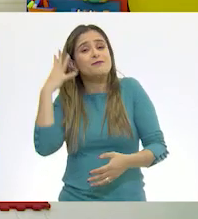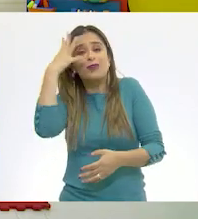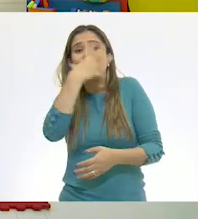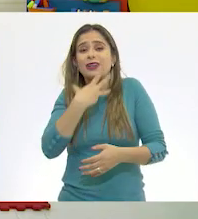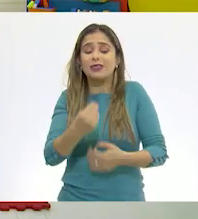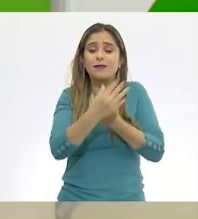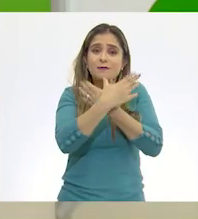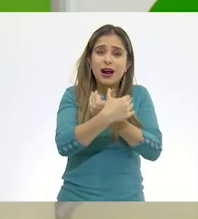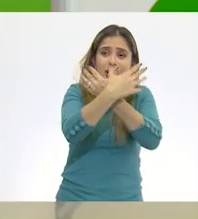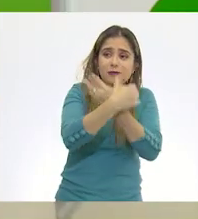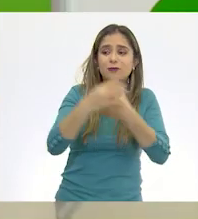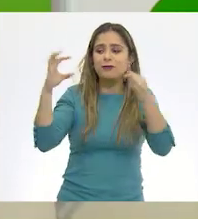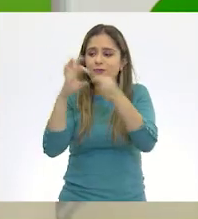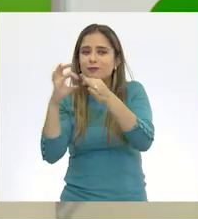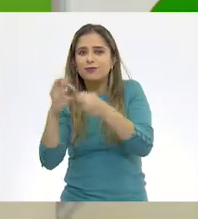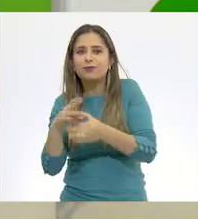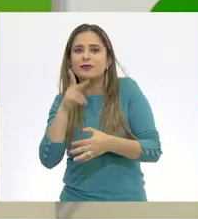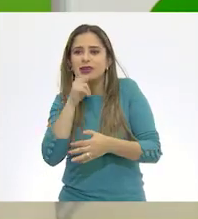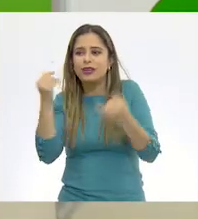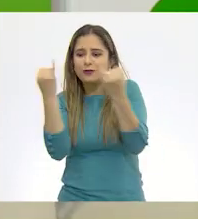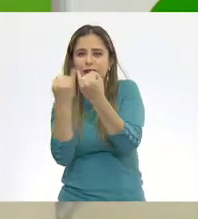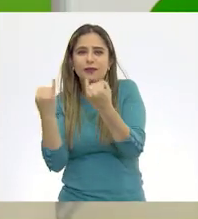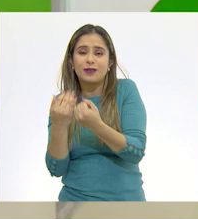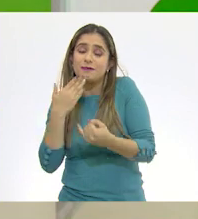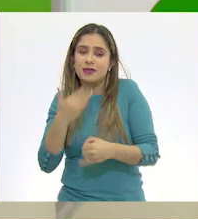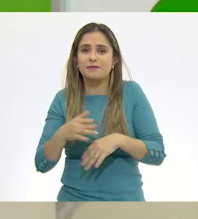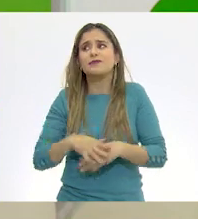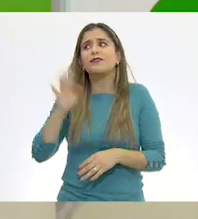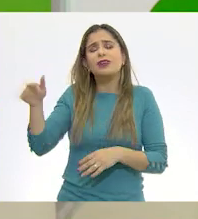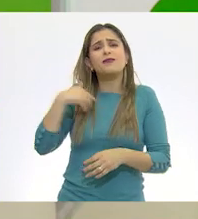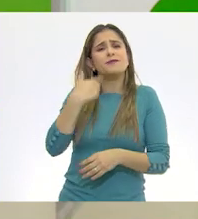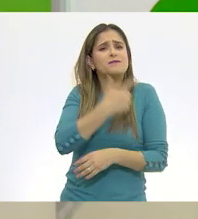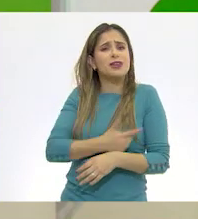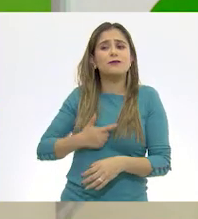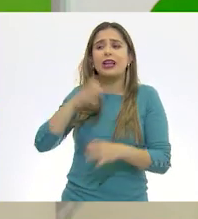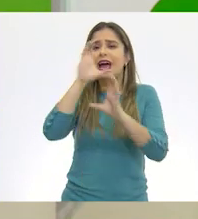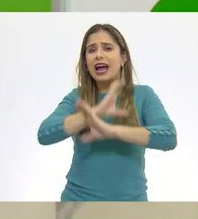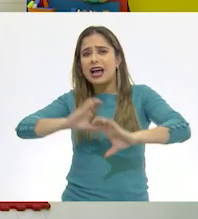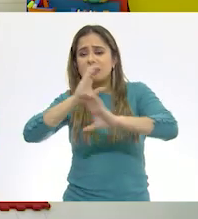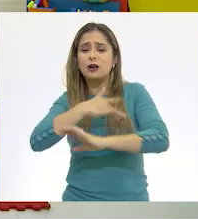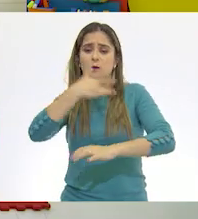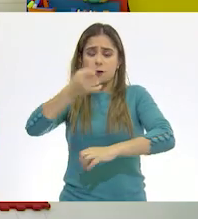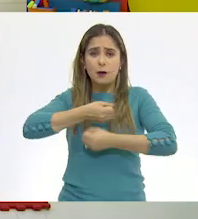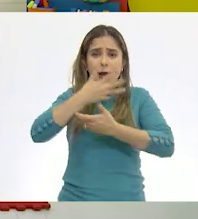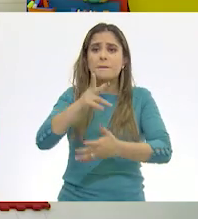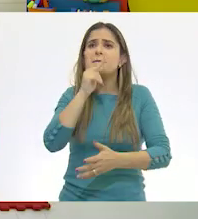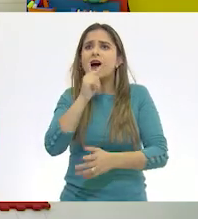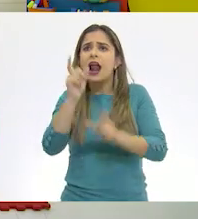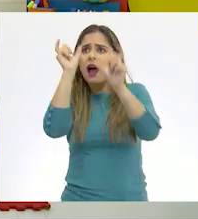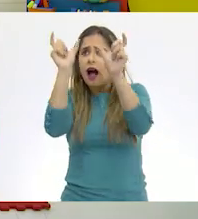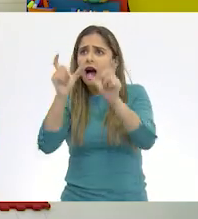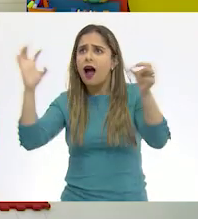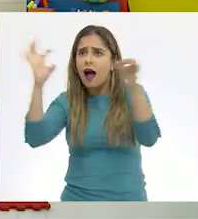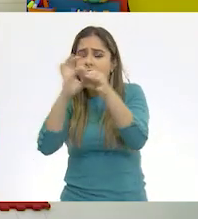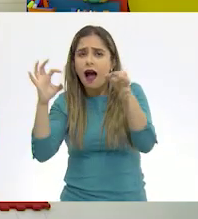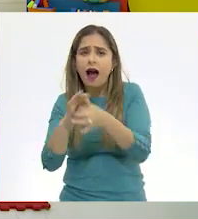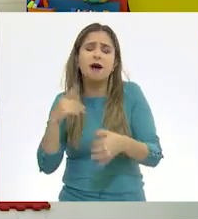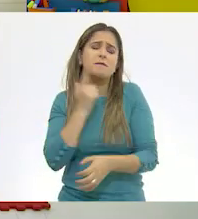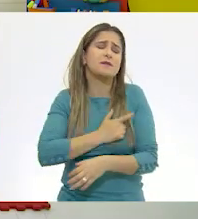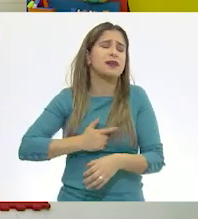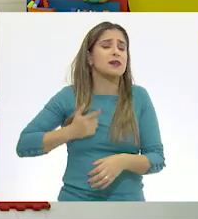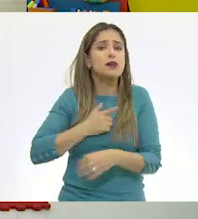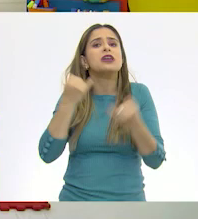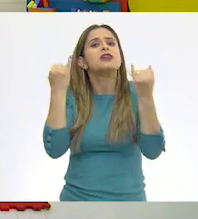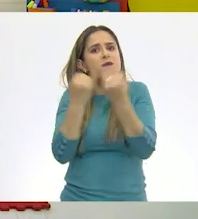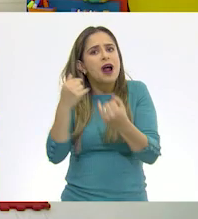mariposa. Carla, me gustó mucho identificar las rimas en las canciones y poemas. A mí también me encantó leer y